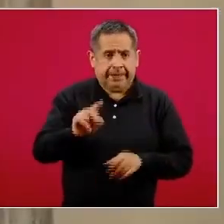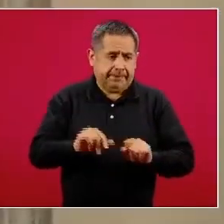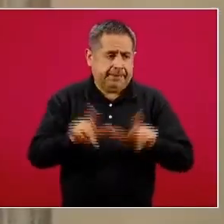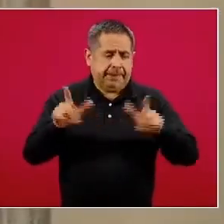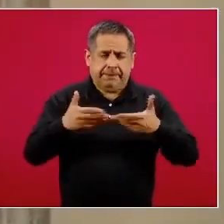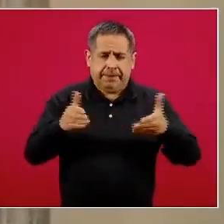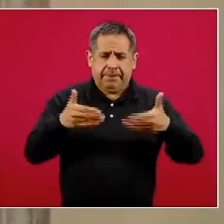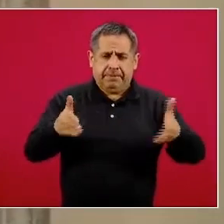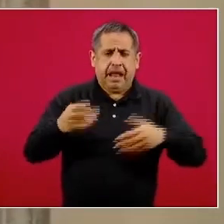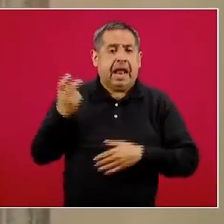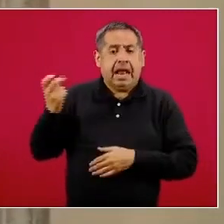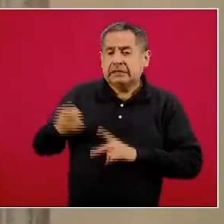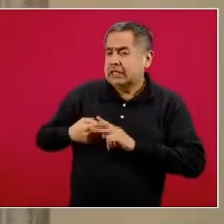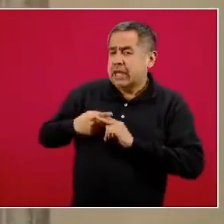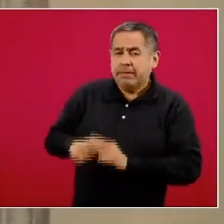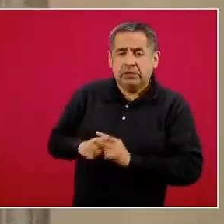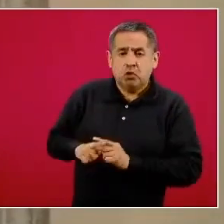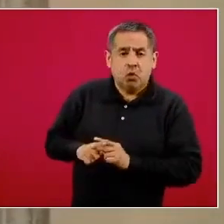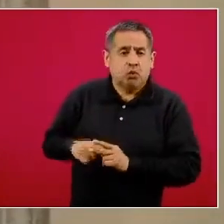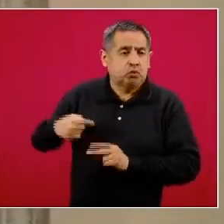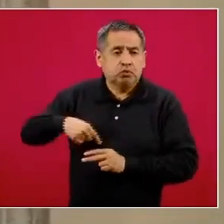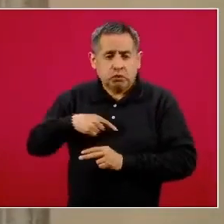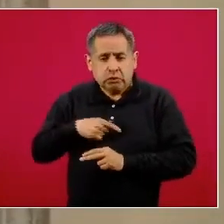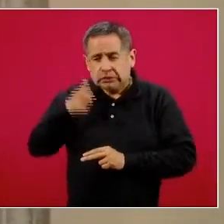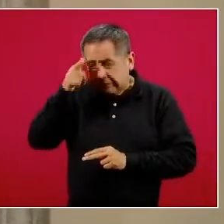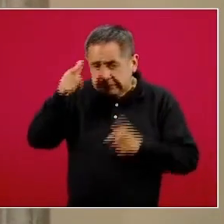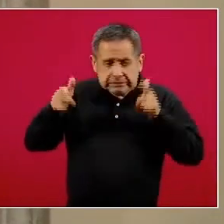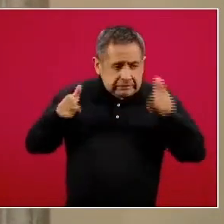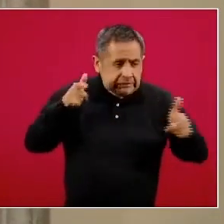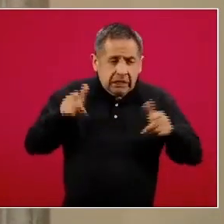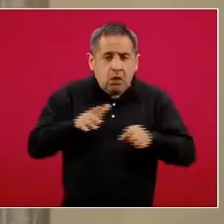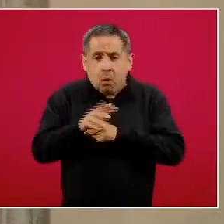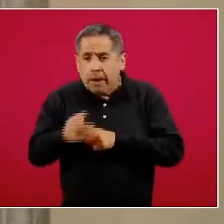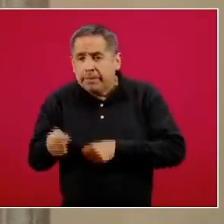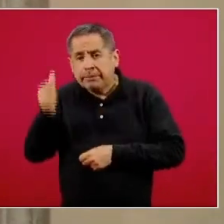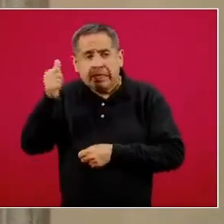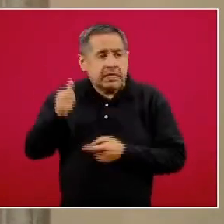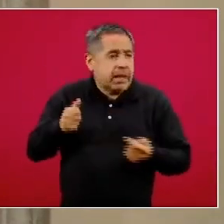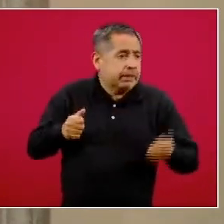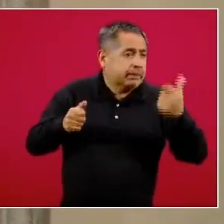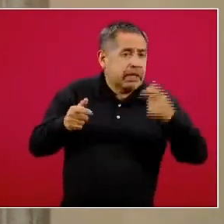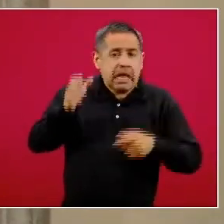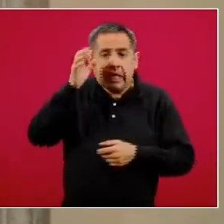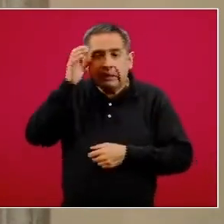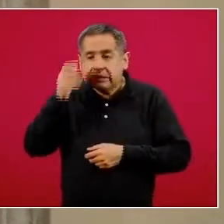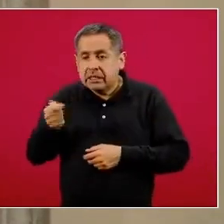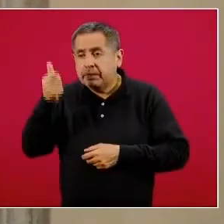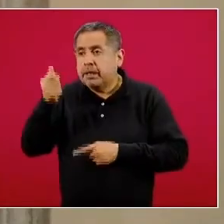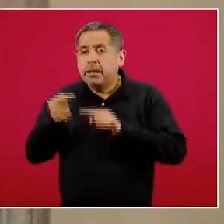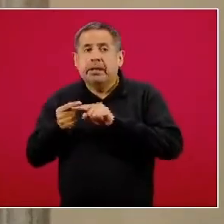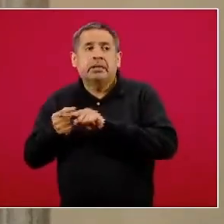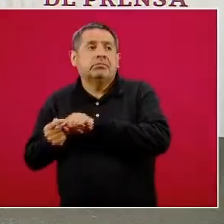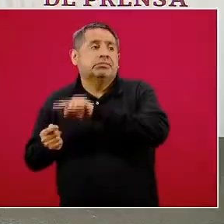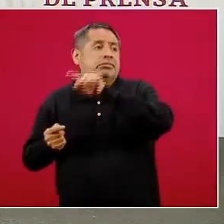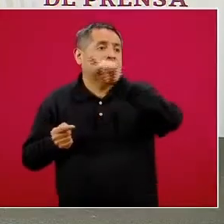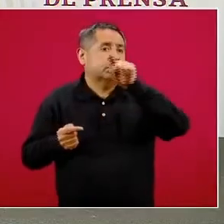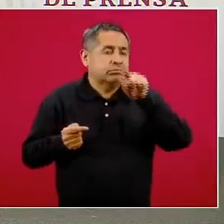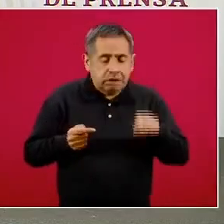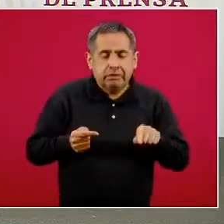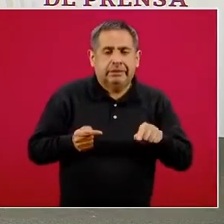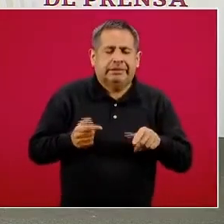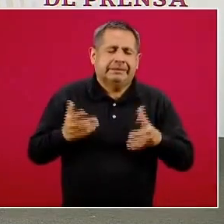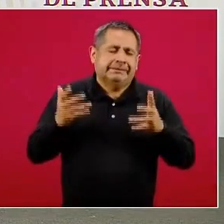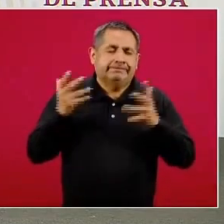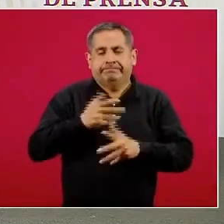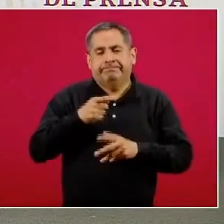para ejemplificar cómo desde el inicio estuvimos identificando los primeros casos en China, hasta que esta situación